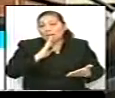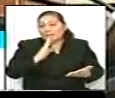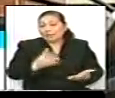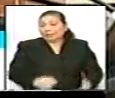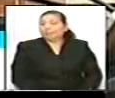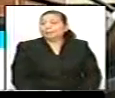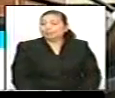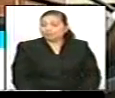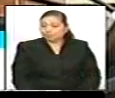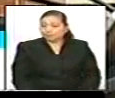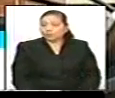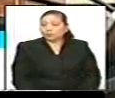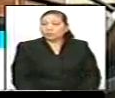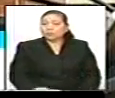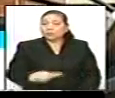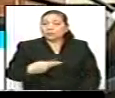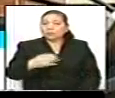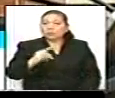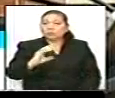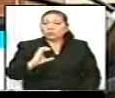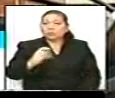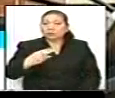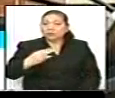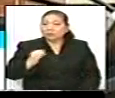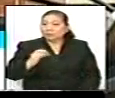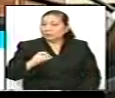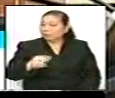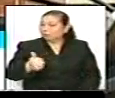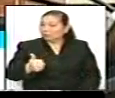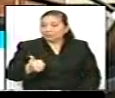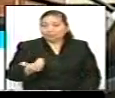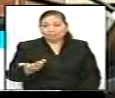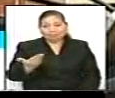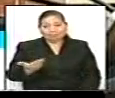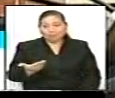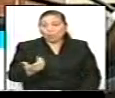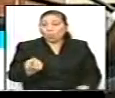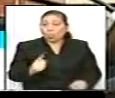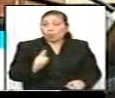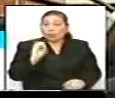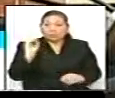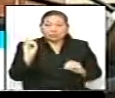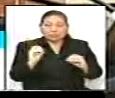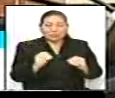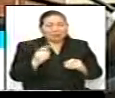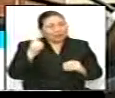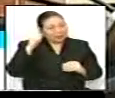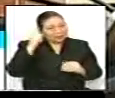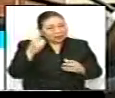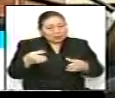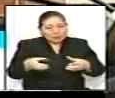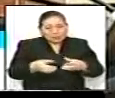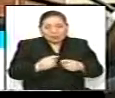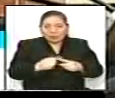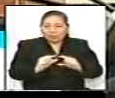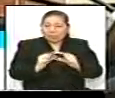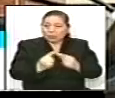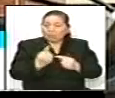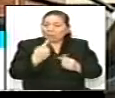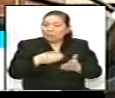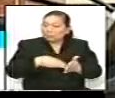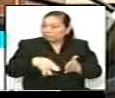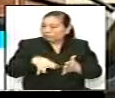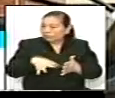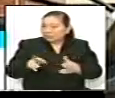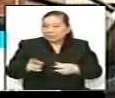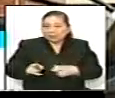poblado de Huachipa. Nuestro esfuerzo llevó, en cuanto a contaminación, a crear la Comisión Multisectorial para